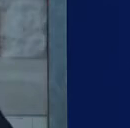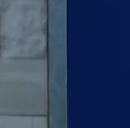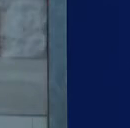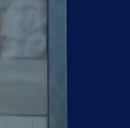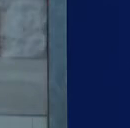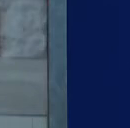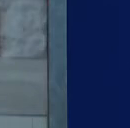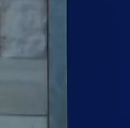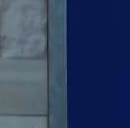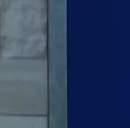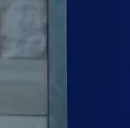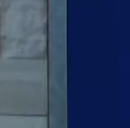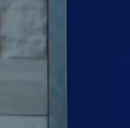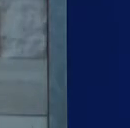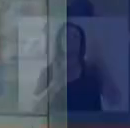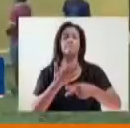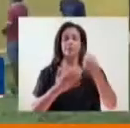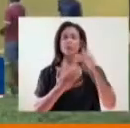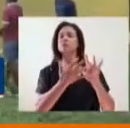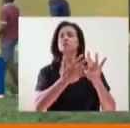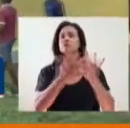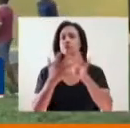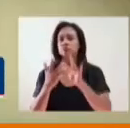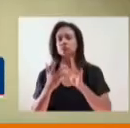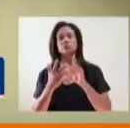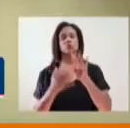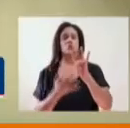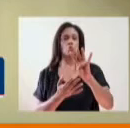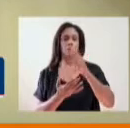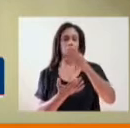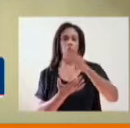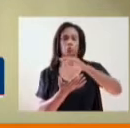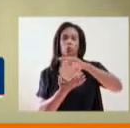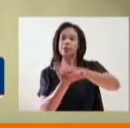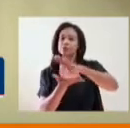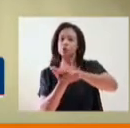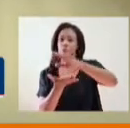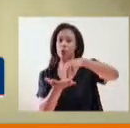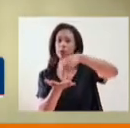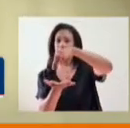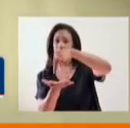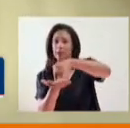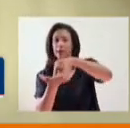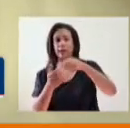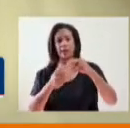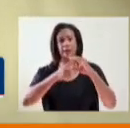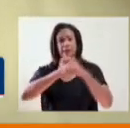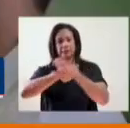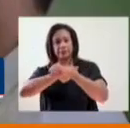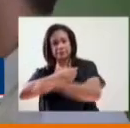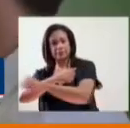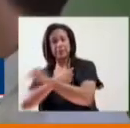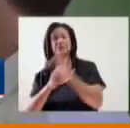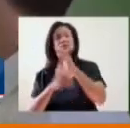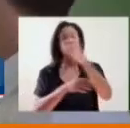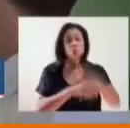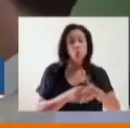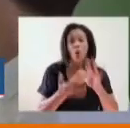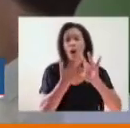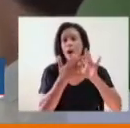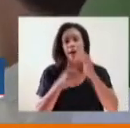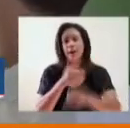de la improvisación y de no tener a la fecha con claridad con claridad